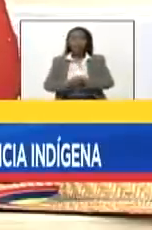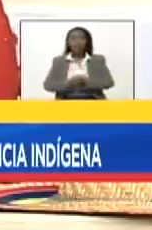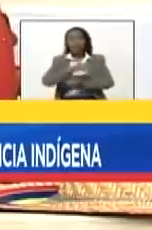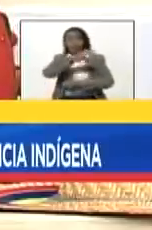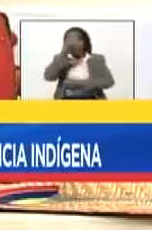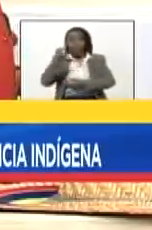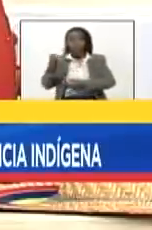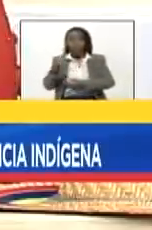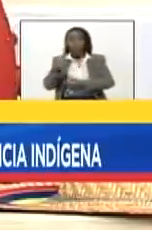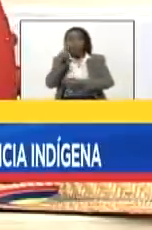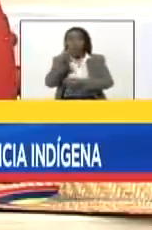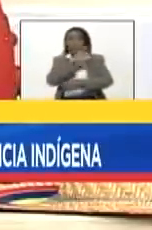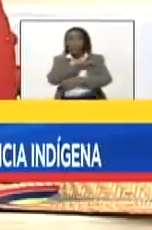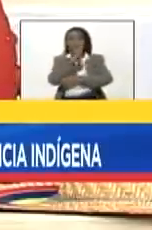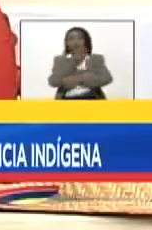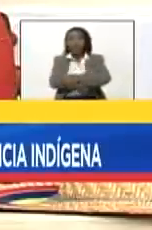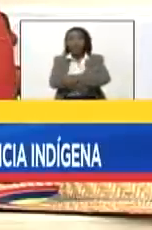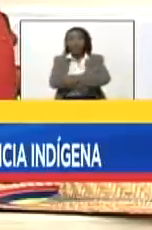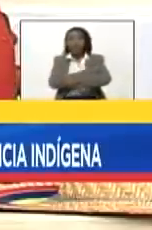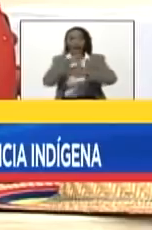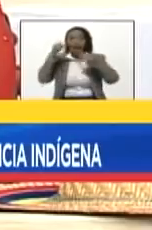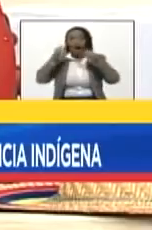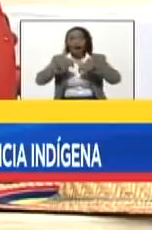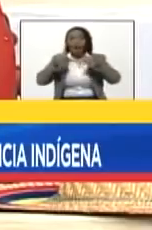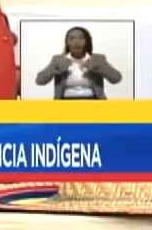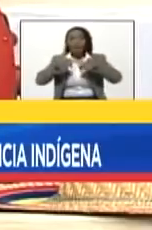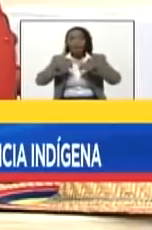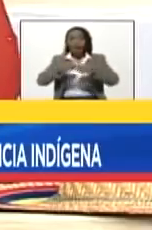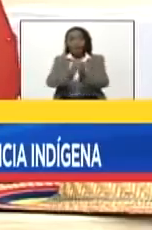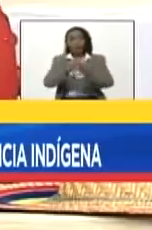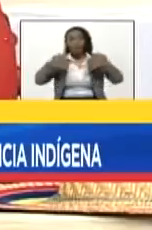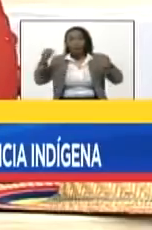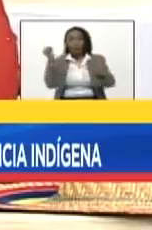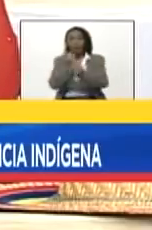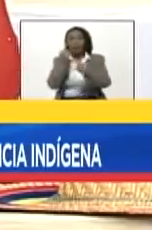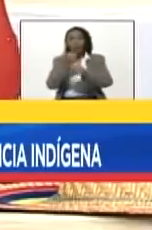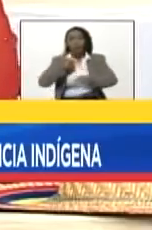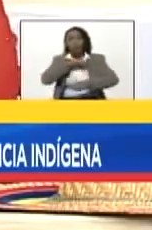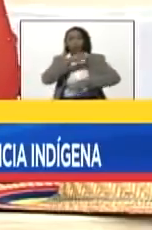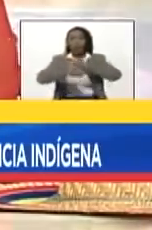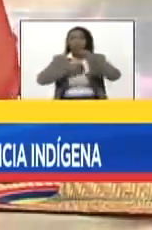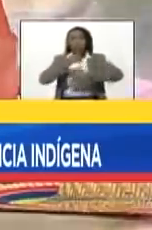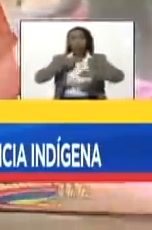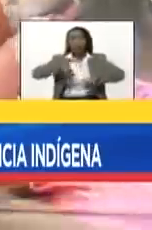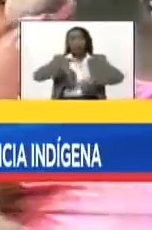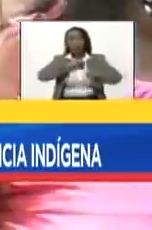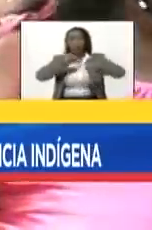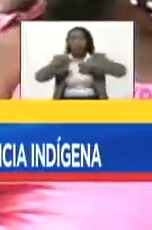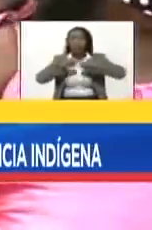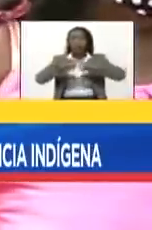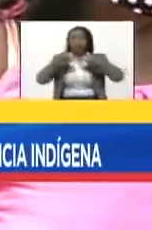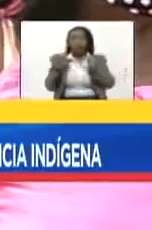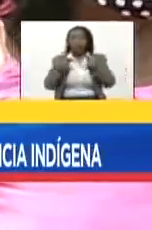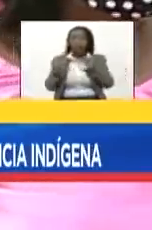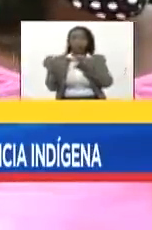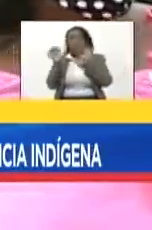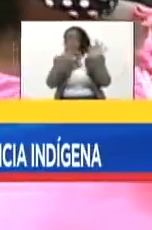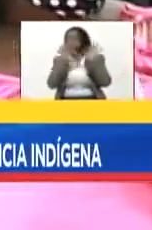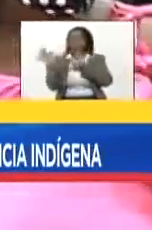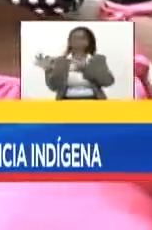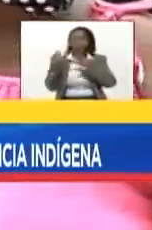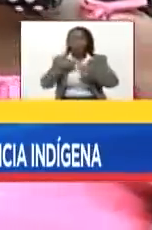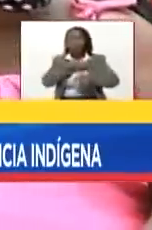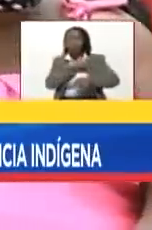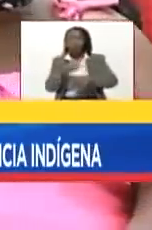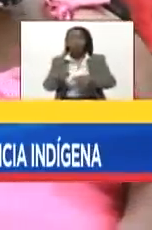del Caribe. Uno, para fortalecer este gran trabajo que estamos haciendo desde el movimiento, para mantenernos alerta, para estar